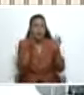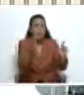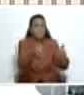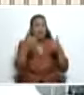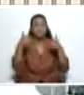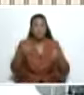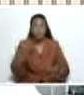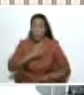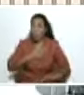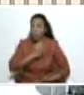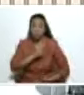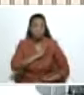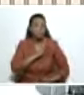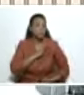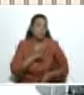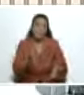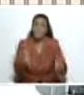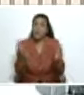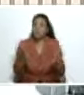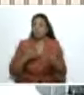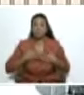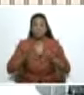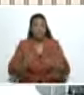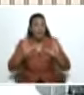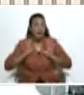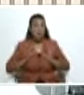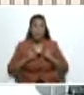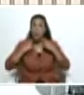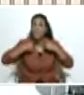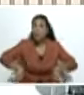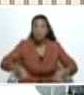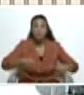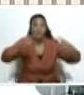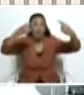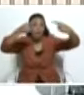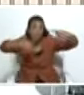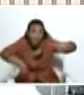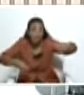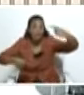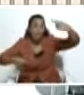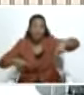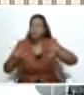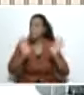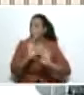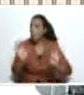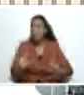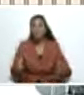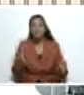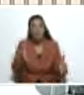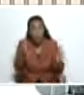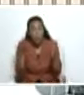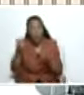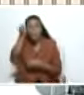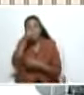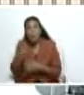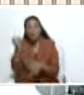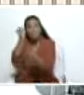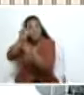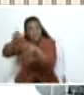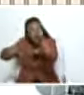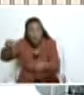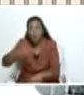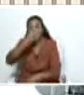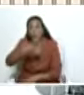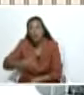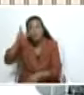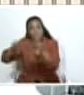nos pertenece. La victoria está de nuestro lado. La victoria está del lado de los buenos, de los patriotas.